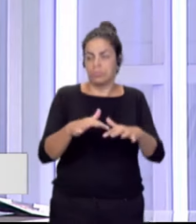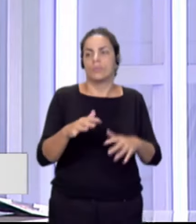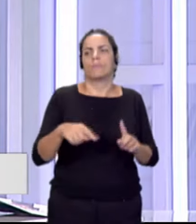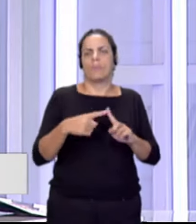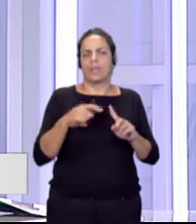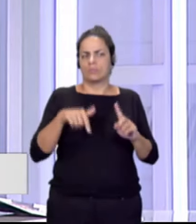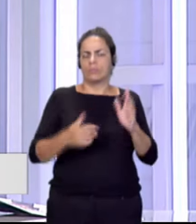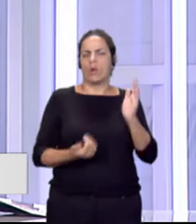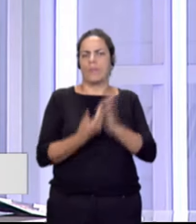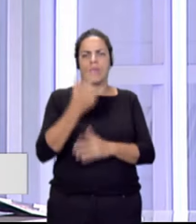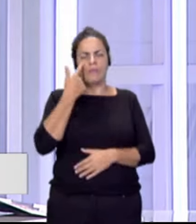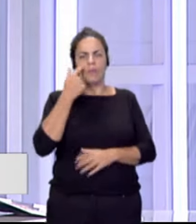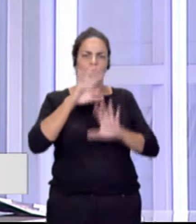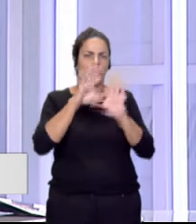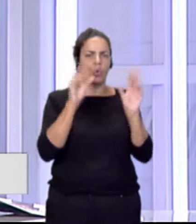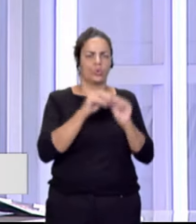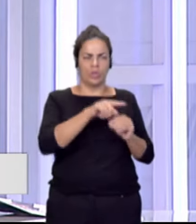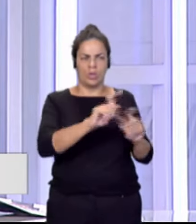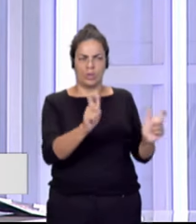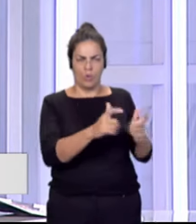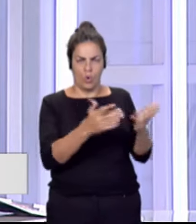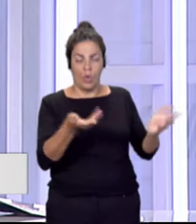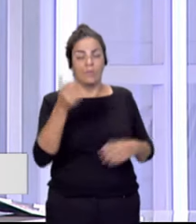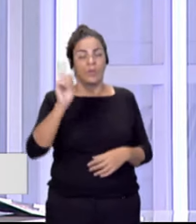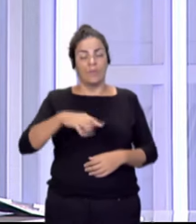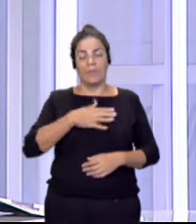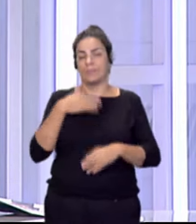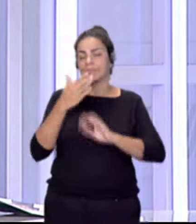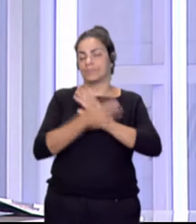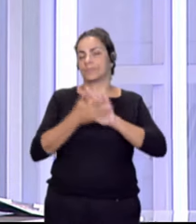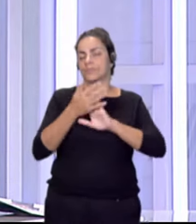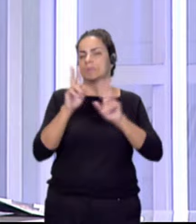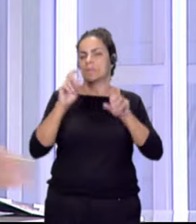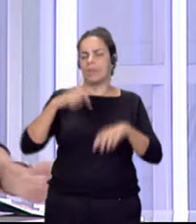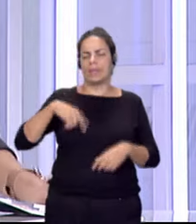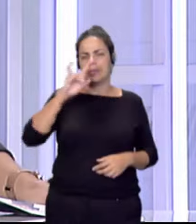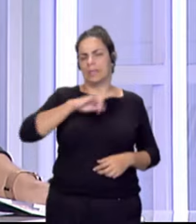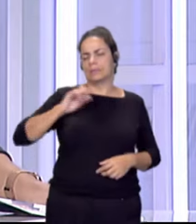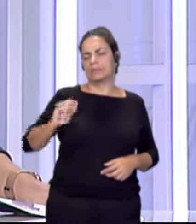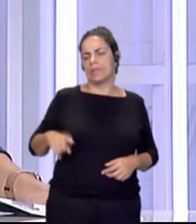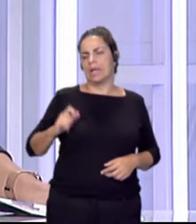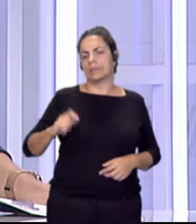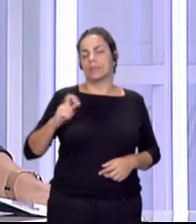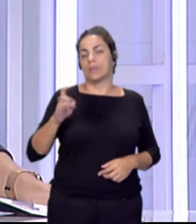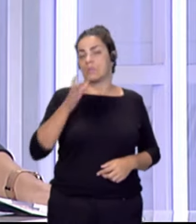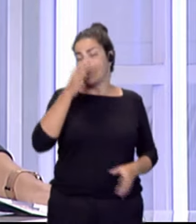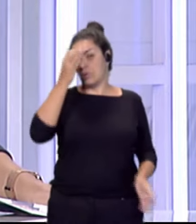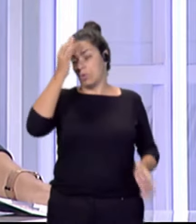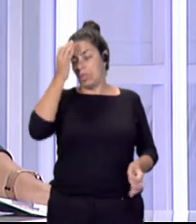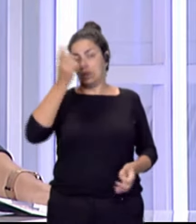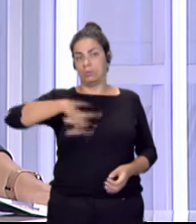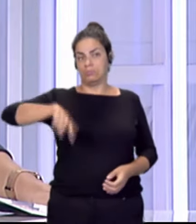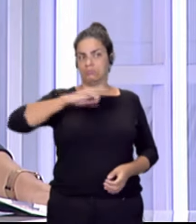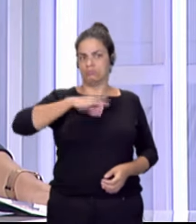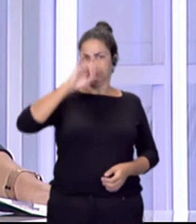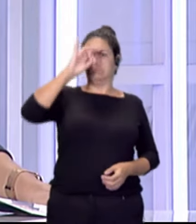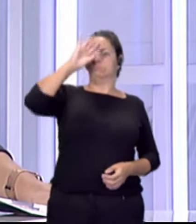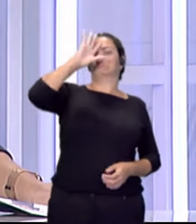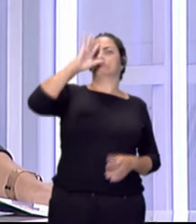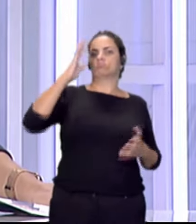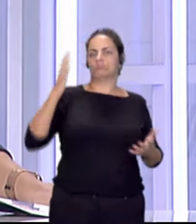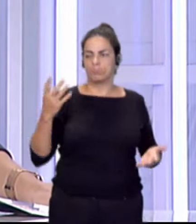de las que estamos pendientes, pero también queremos hablar de un asunto recurrente, lamentablemente, aquí en Canarias. Unos datos que nos han llamado mucho la atención,